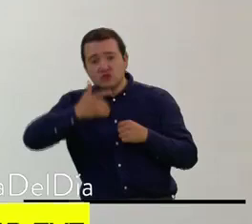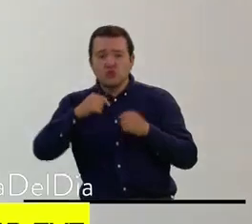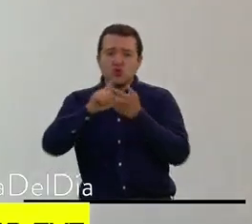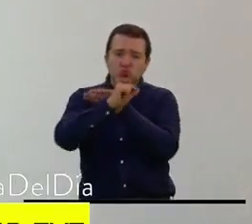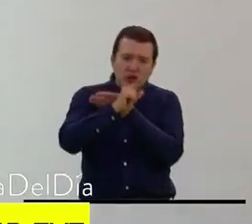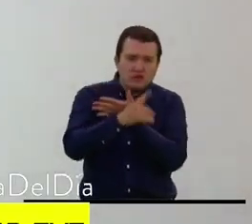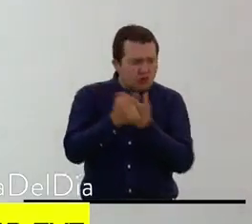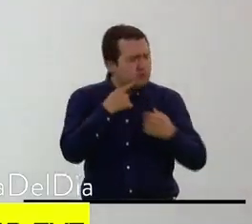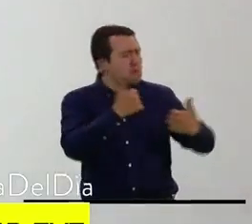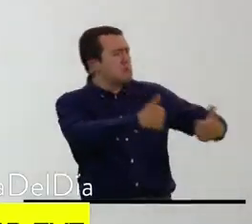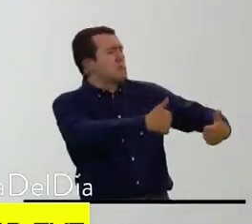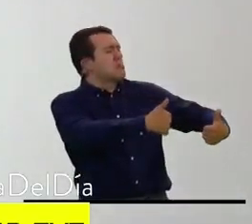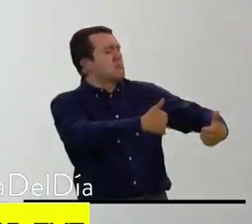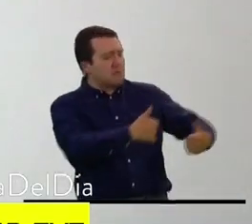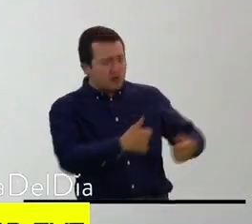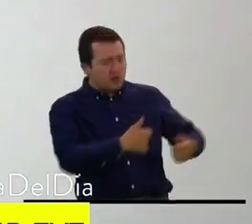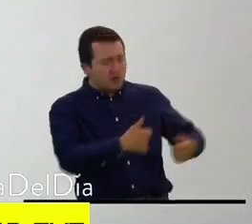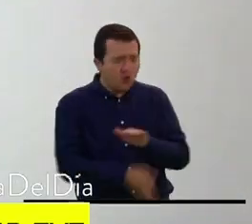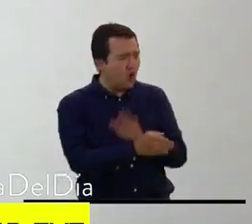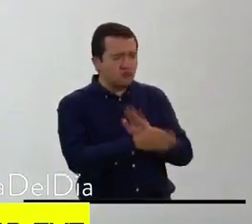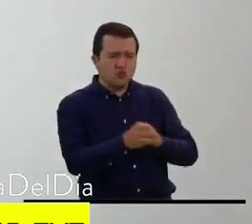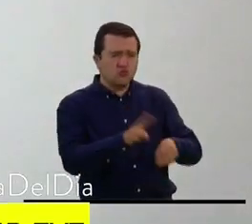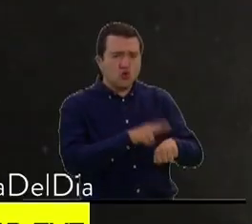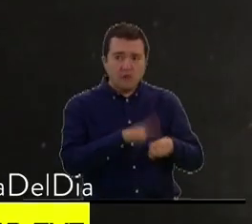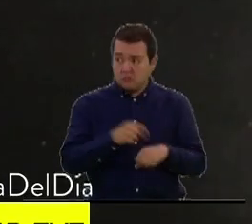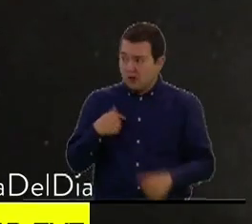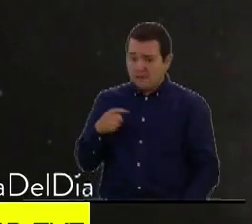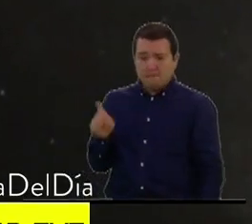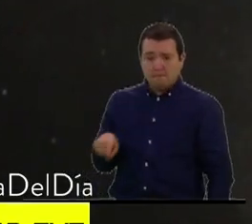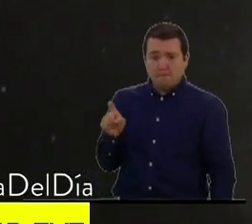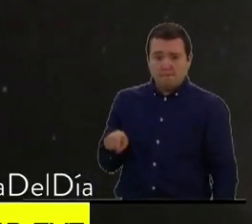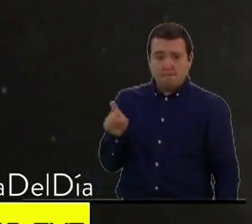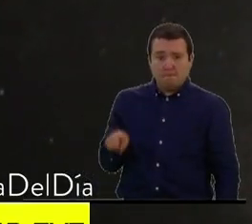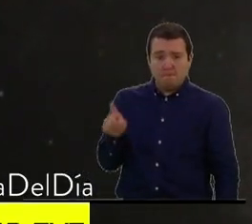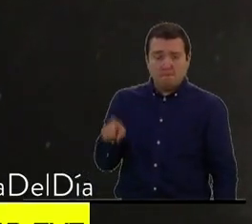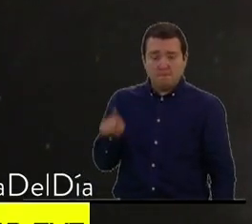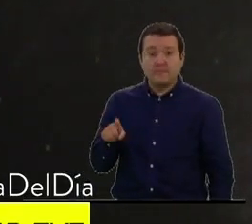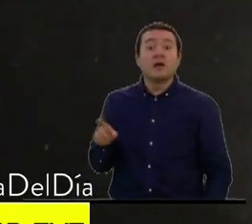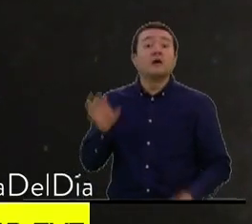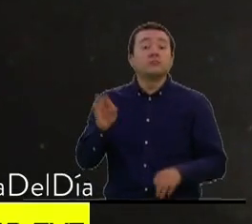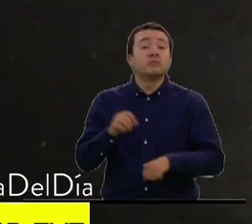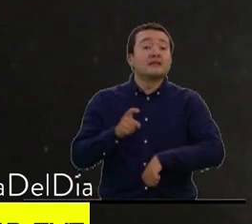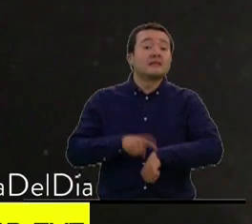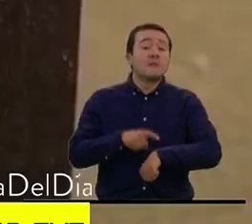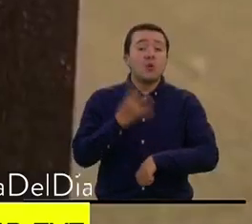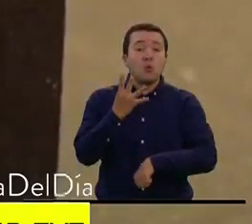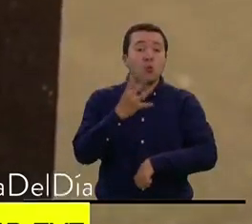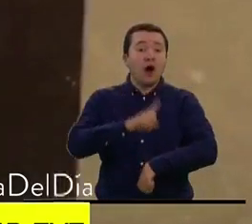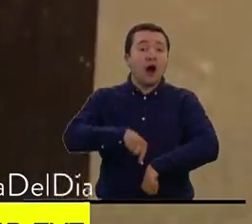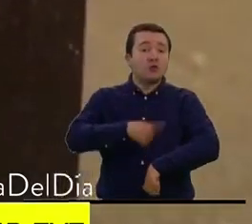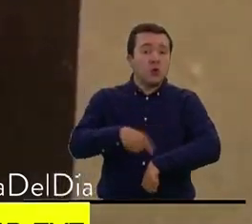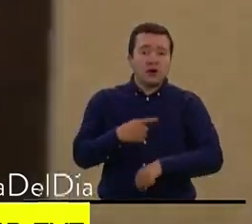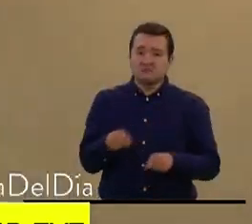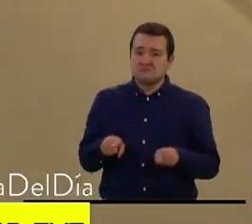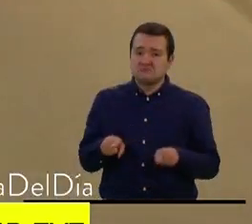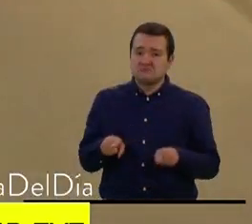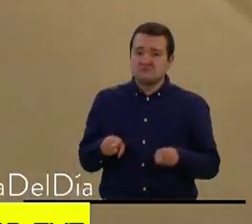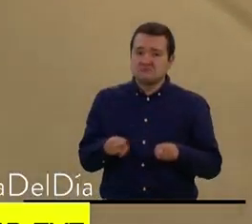el momento de cargar cuatro horas después la situación seguía siendo la misma